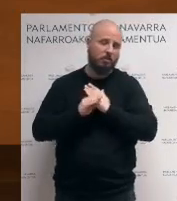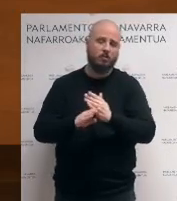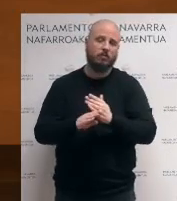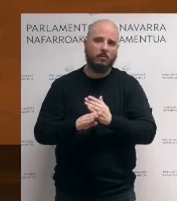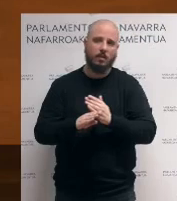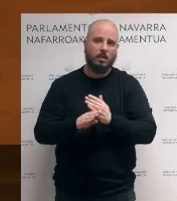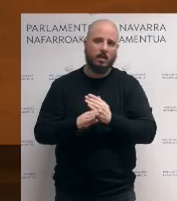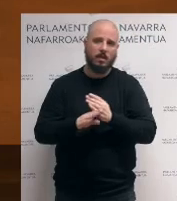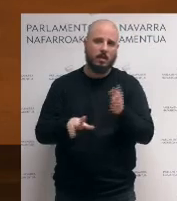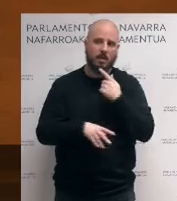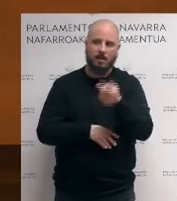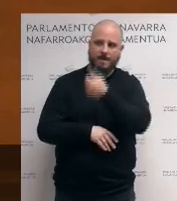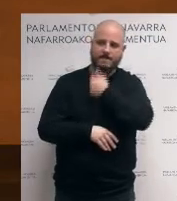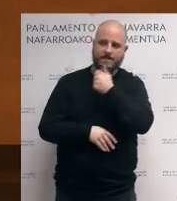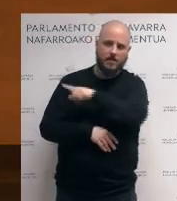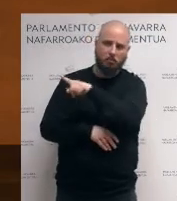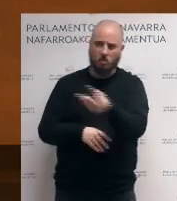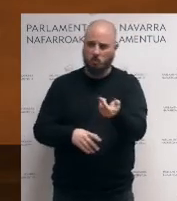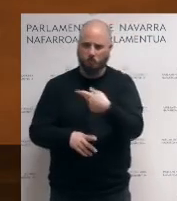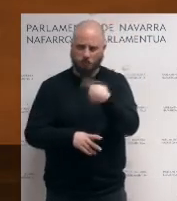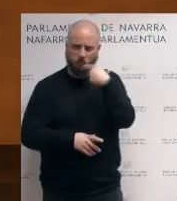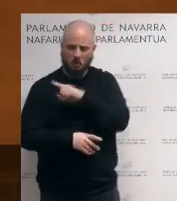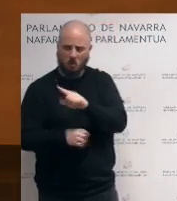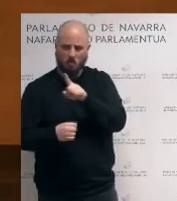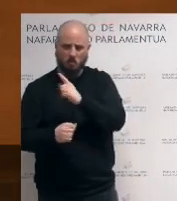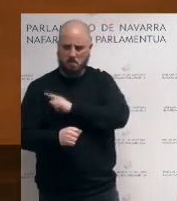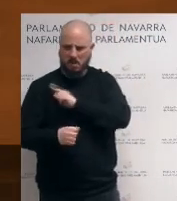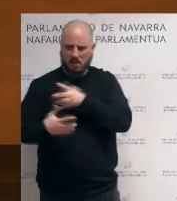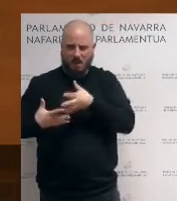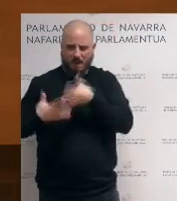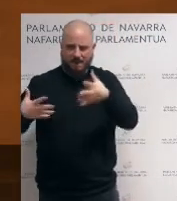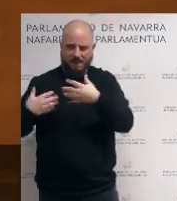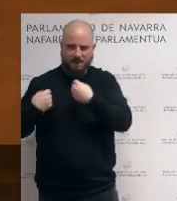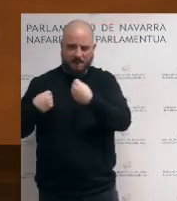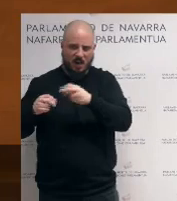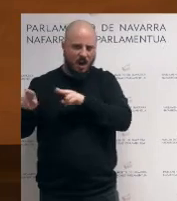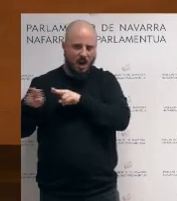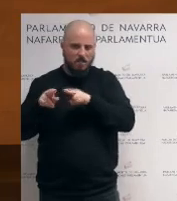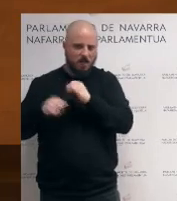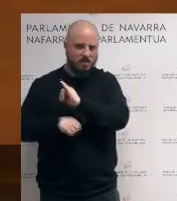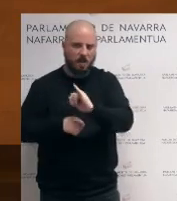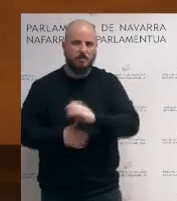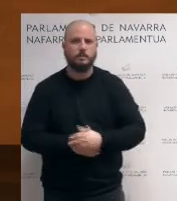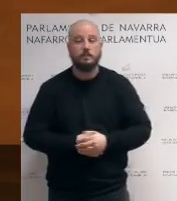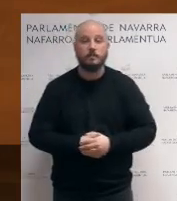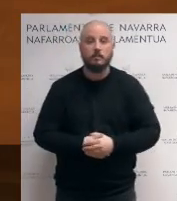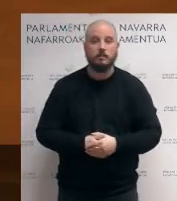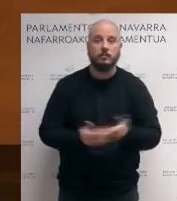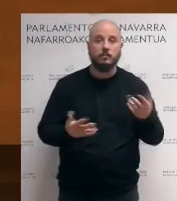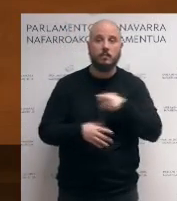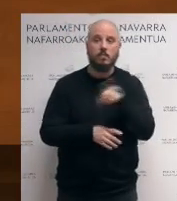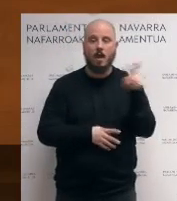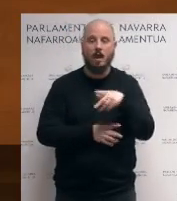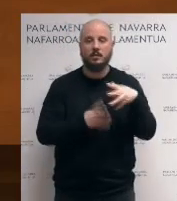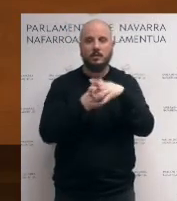para resistir ante un país con el arsenal bélico que tiene Rusia. Y en estas estábamos cuando los americanos han elegido como su presidente a un